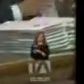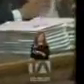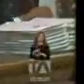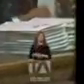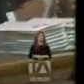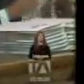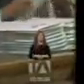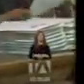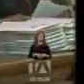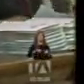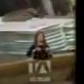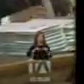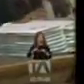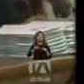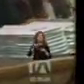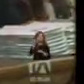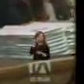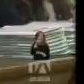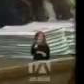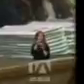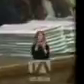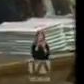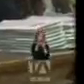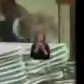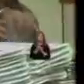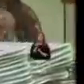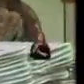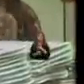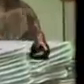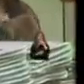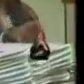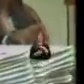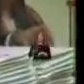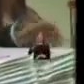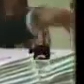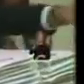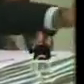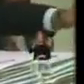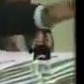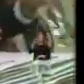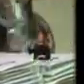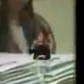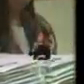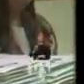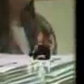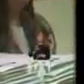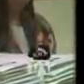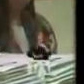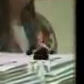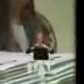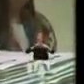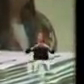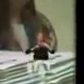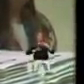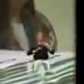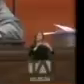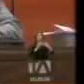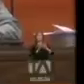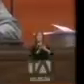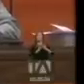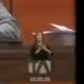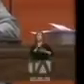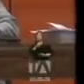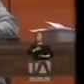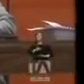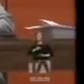Durante esta diligencia, el fiscal general subrogante Edmundo Briones anunció 4 elementos de convicción nuevos que probarían la